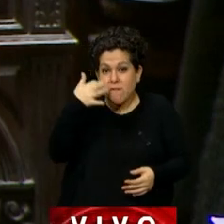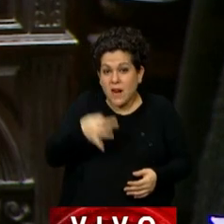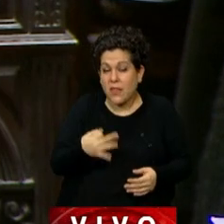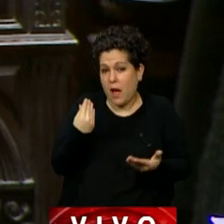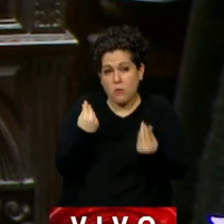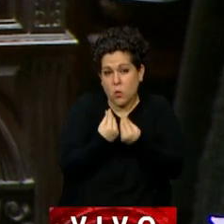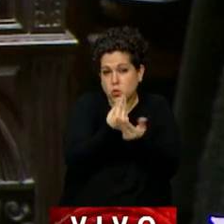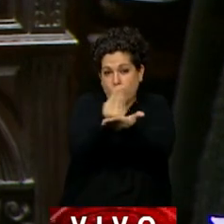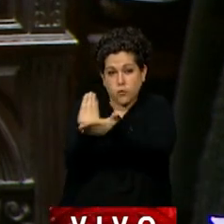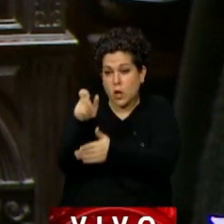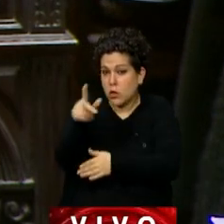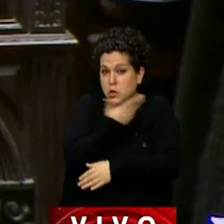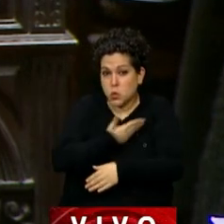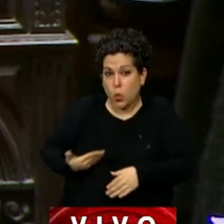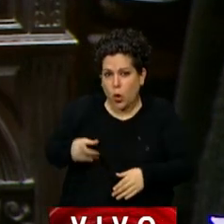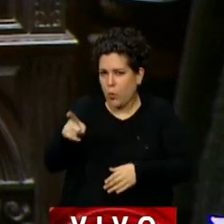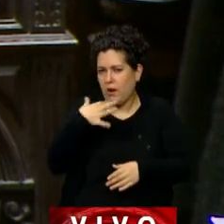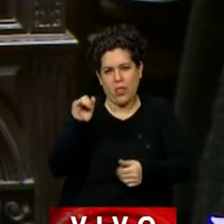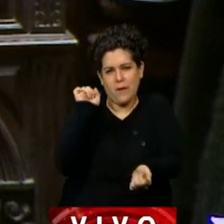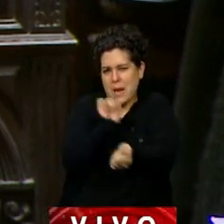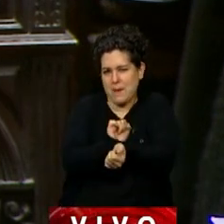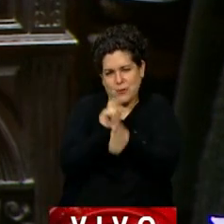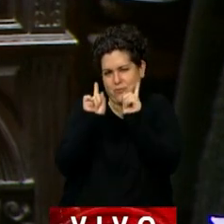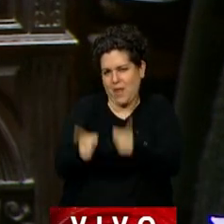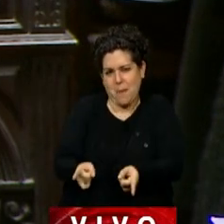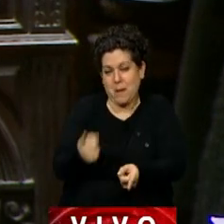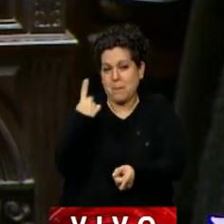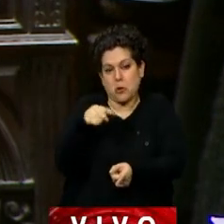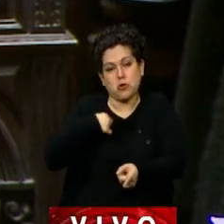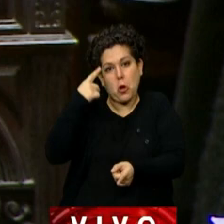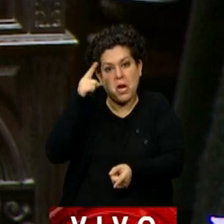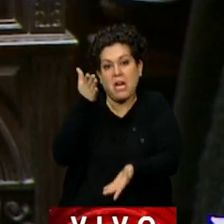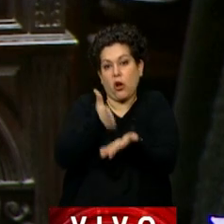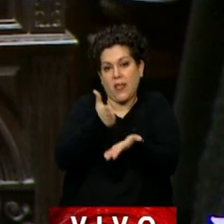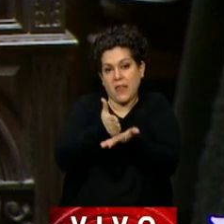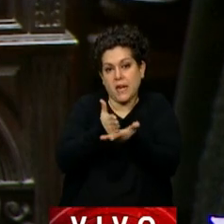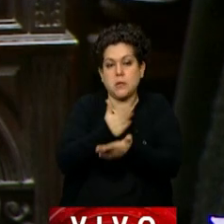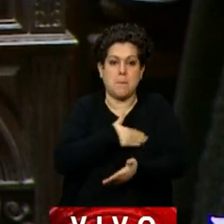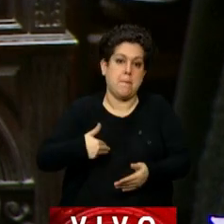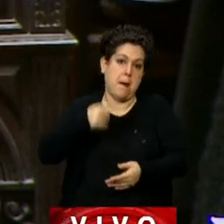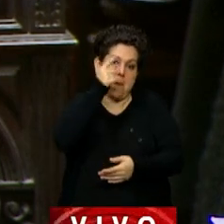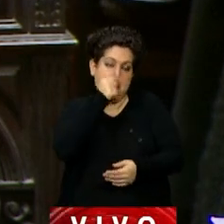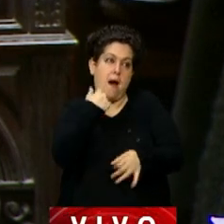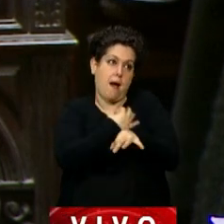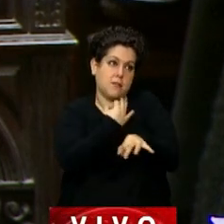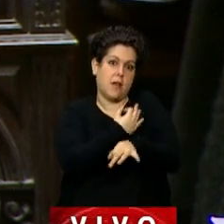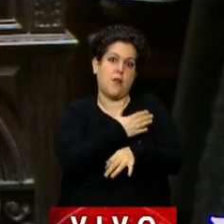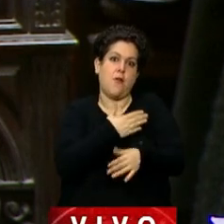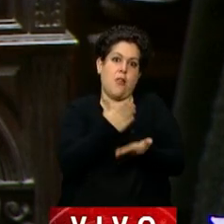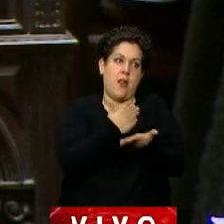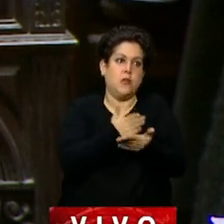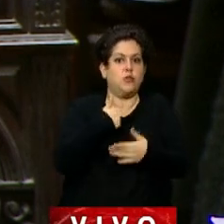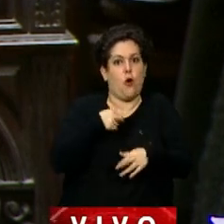los funcionarios de su gobierno deberían estar presas, pero creo en el derecho, como nos enseñaron las madres y las abuelas, y espero